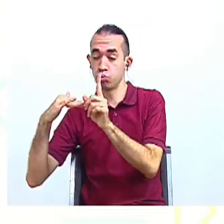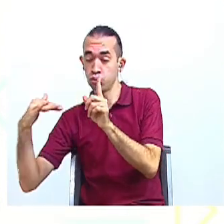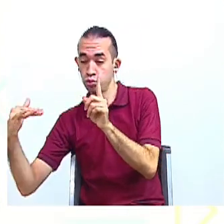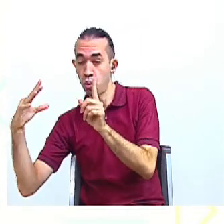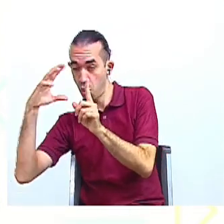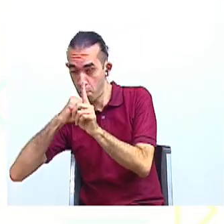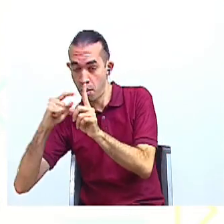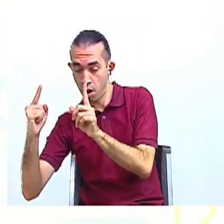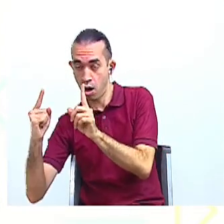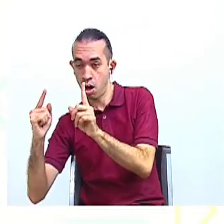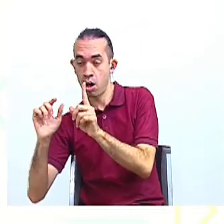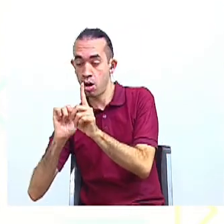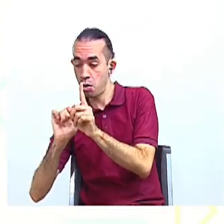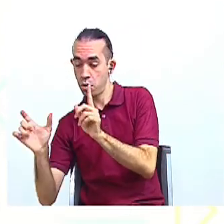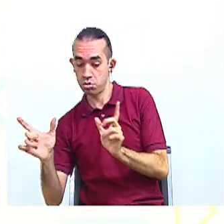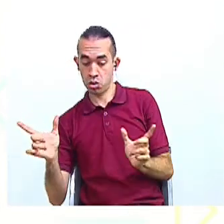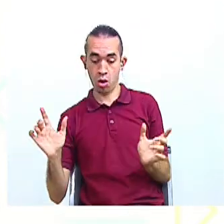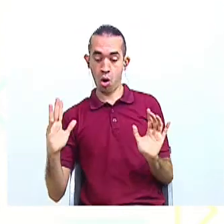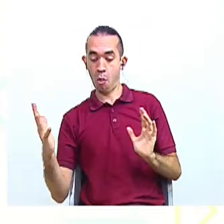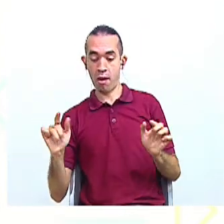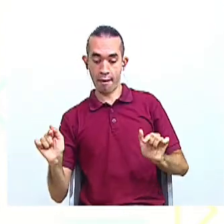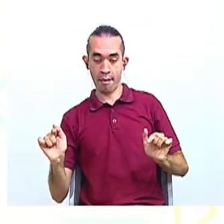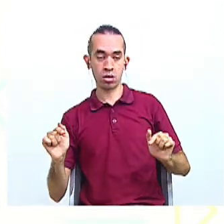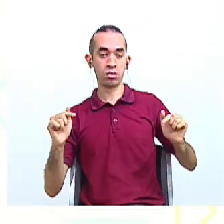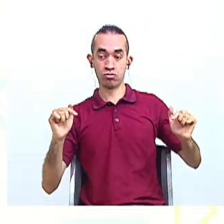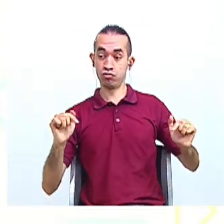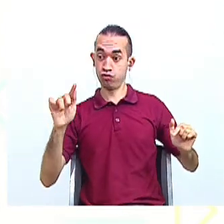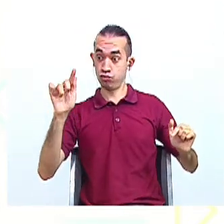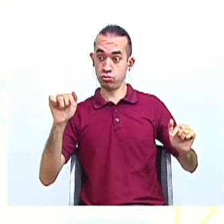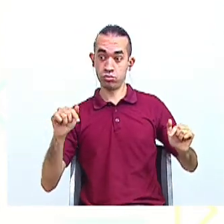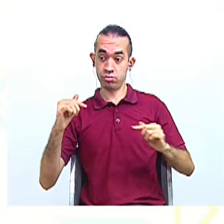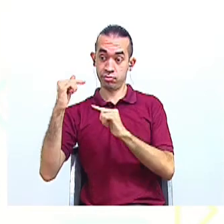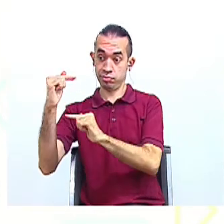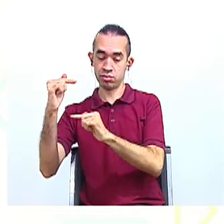a la altura del bastón. Y entonces,